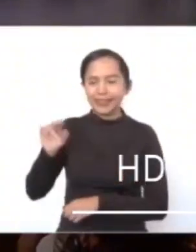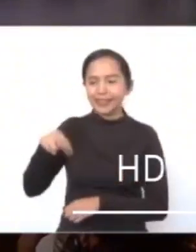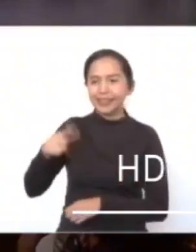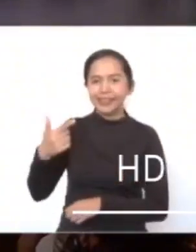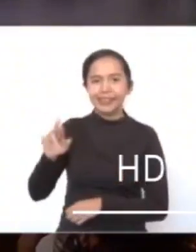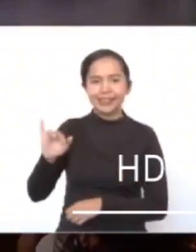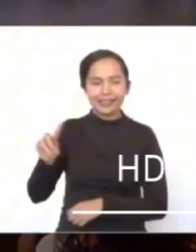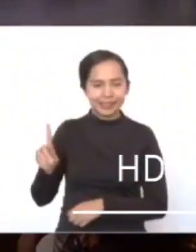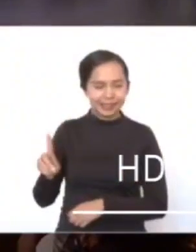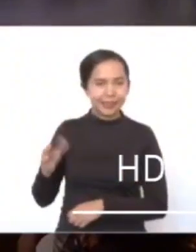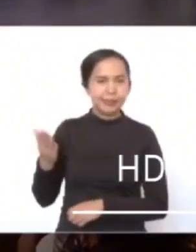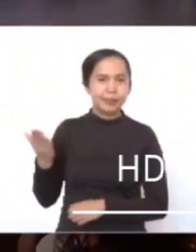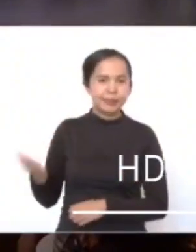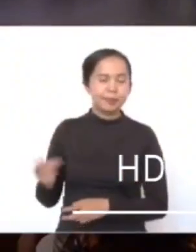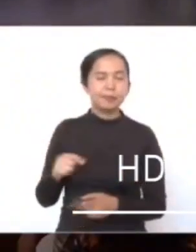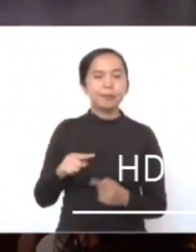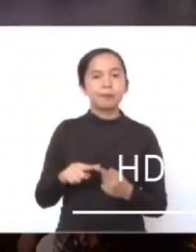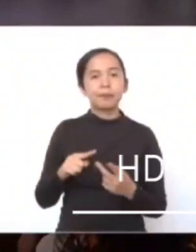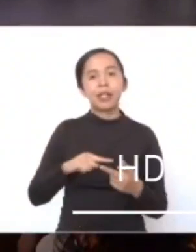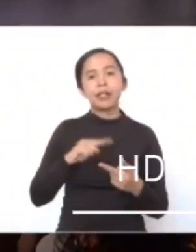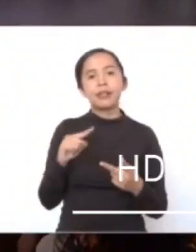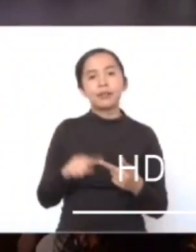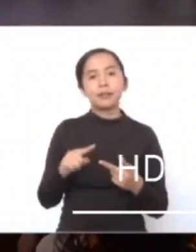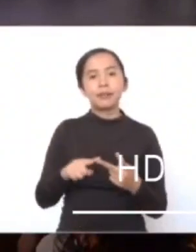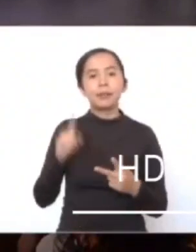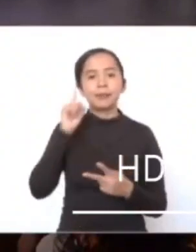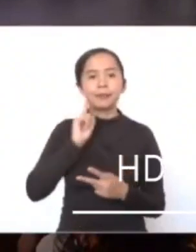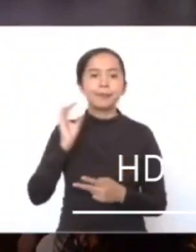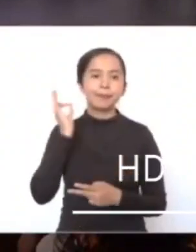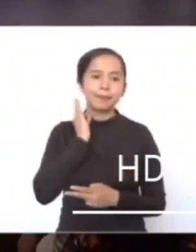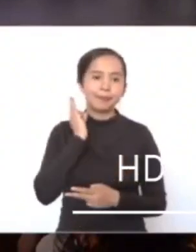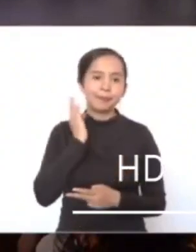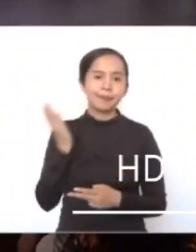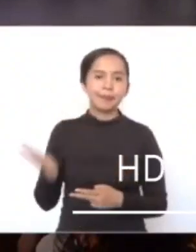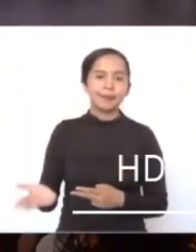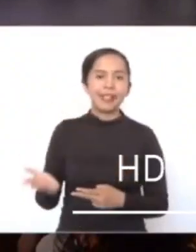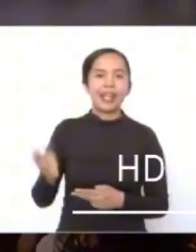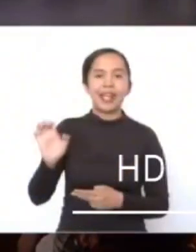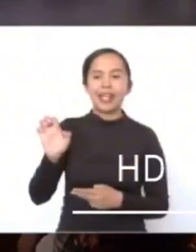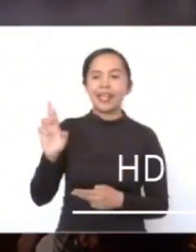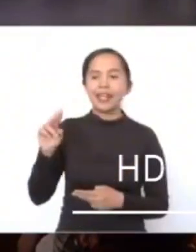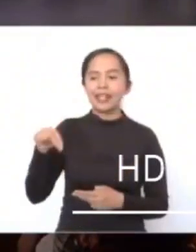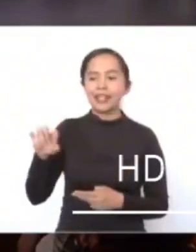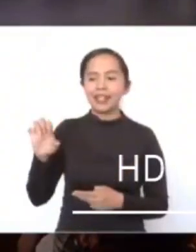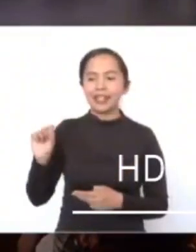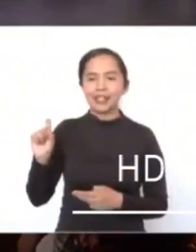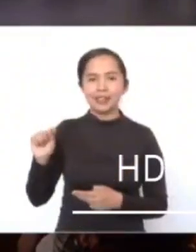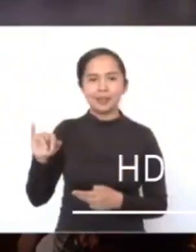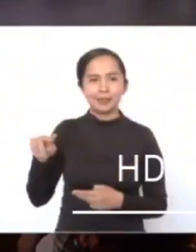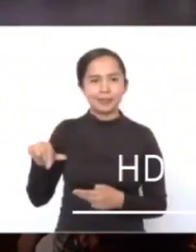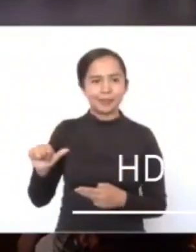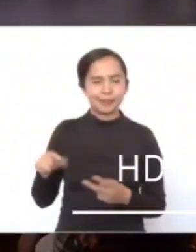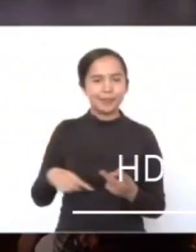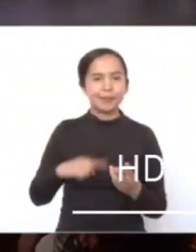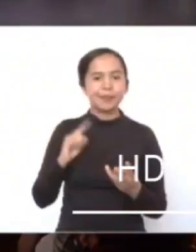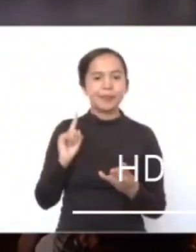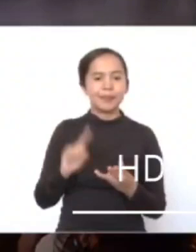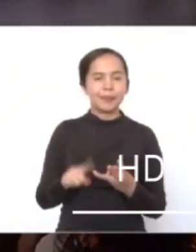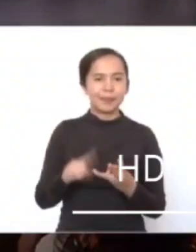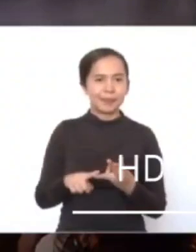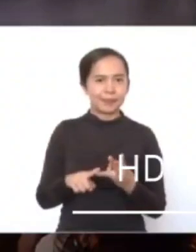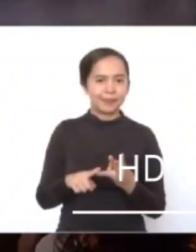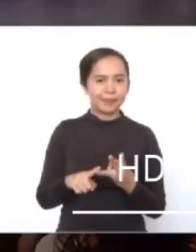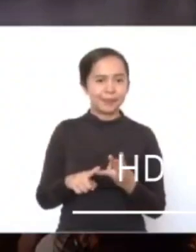Gómez Saracíbar, a la fiscal Ernestina Godoy Ramos